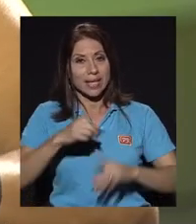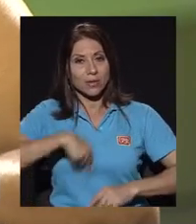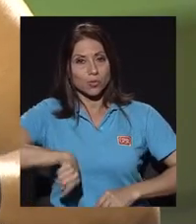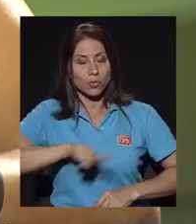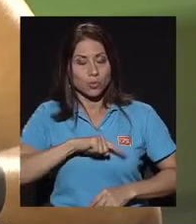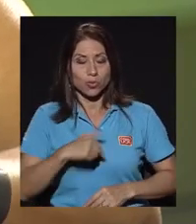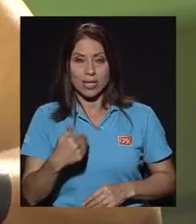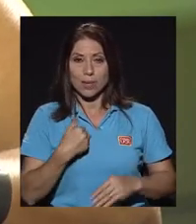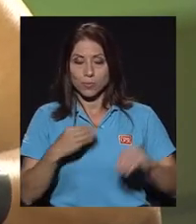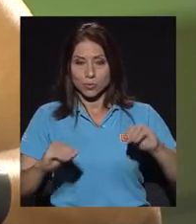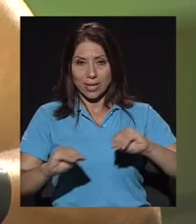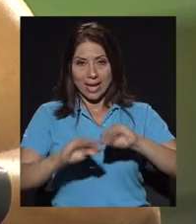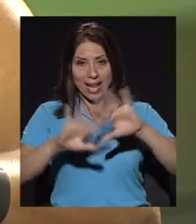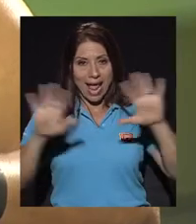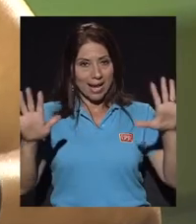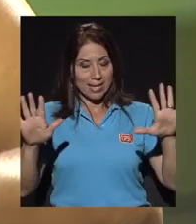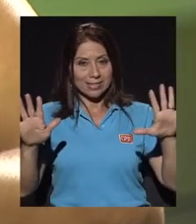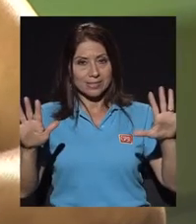claras